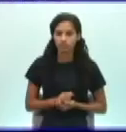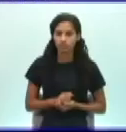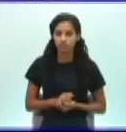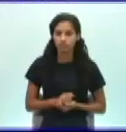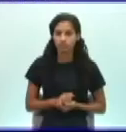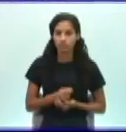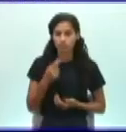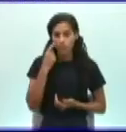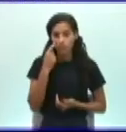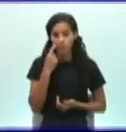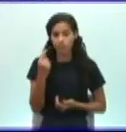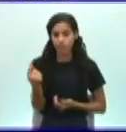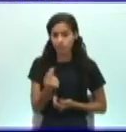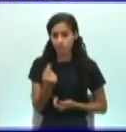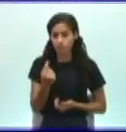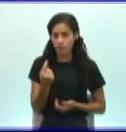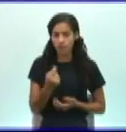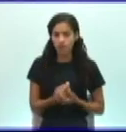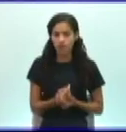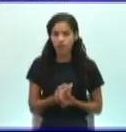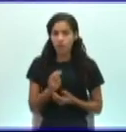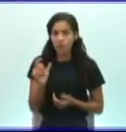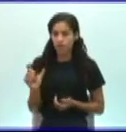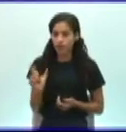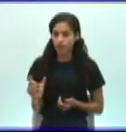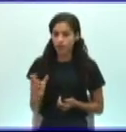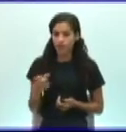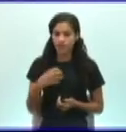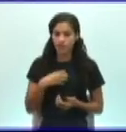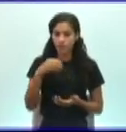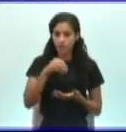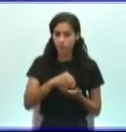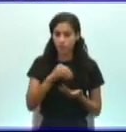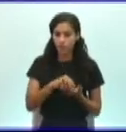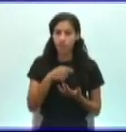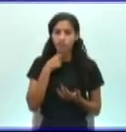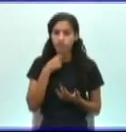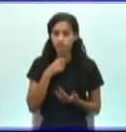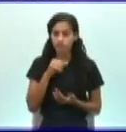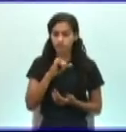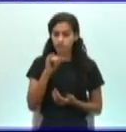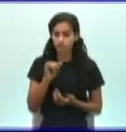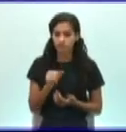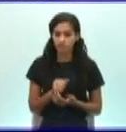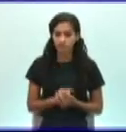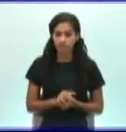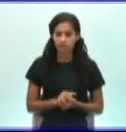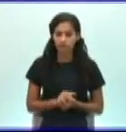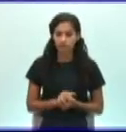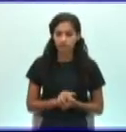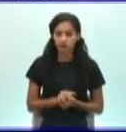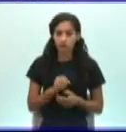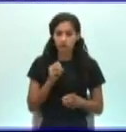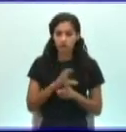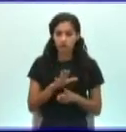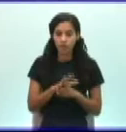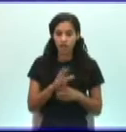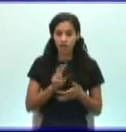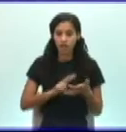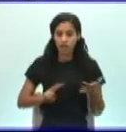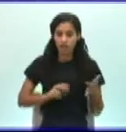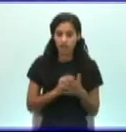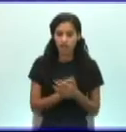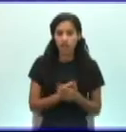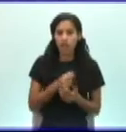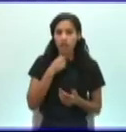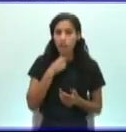Centren primero su atención en las palabras que aparecen debajo de la primera línea azul. Comenzaré leyendo las